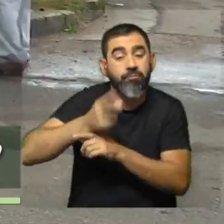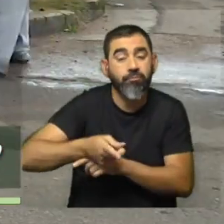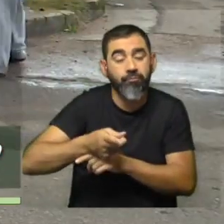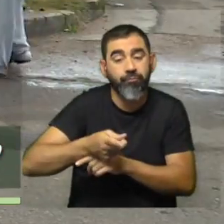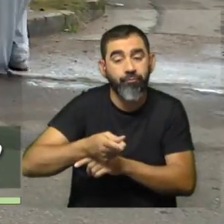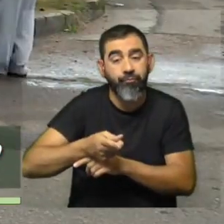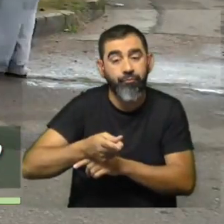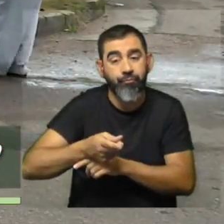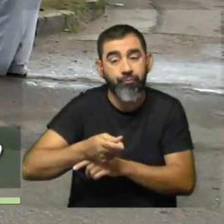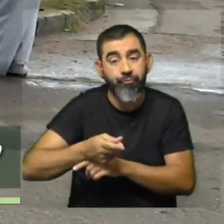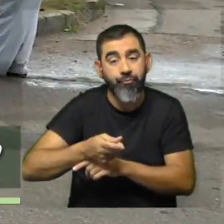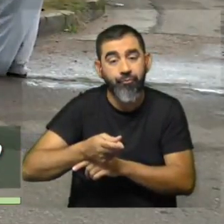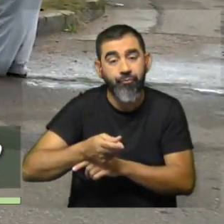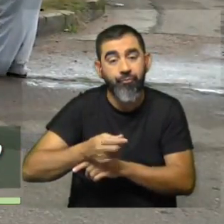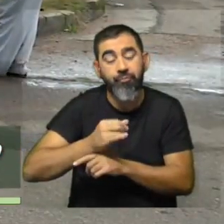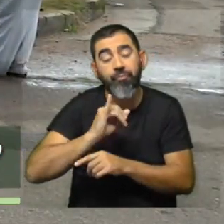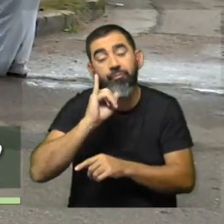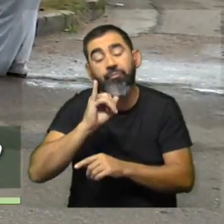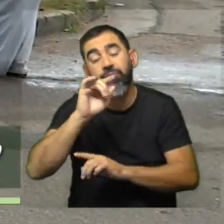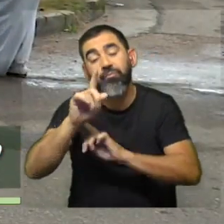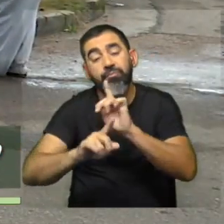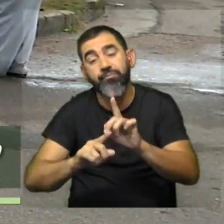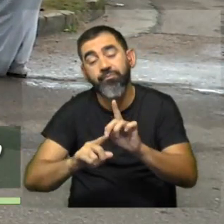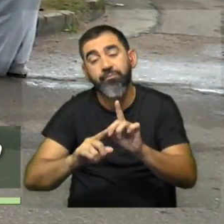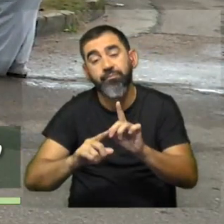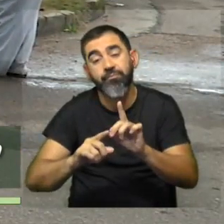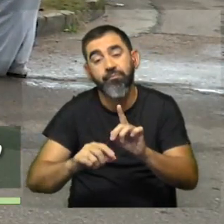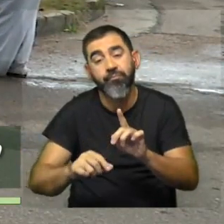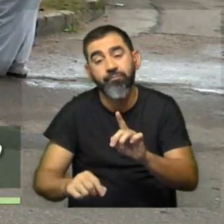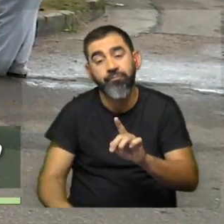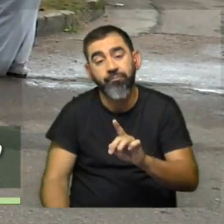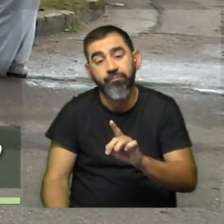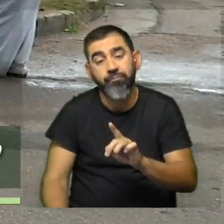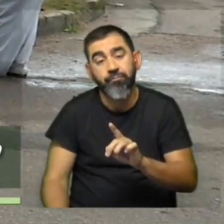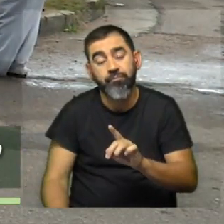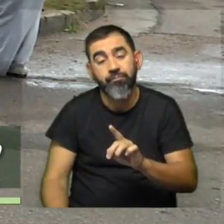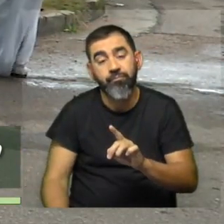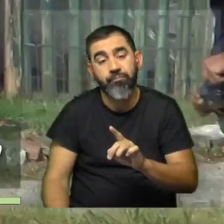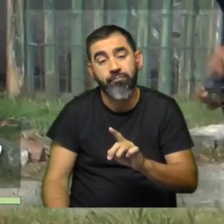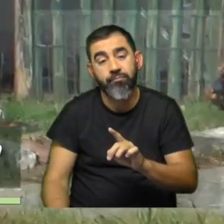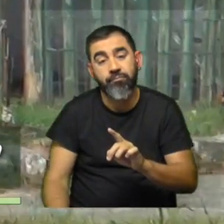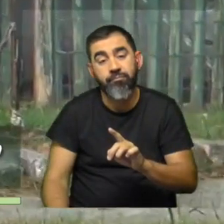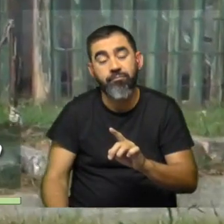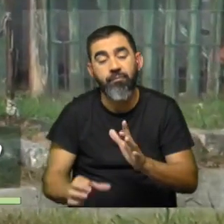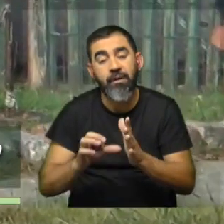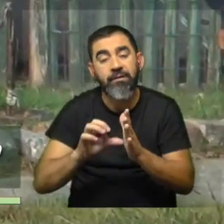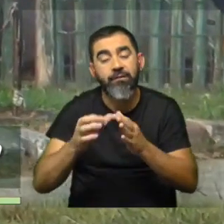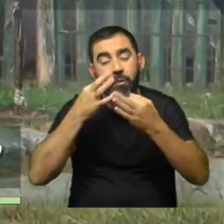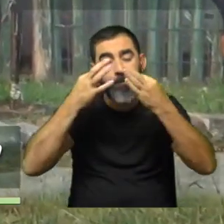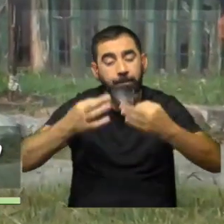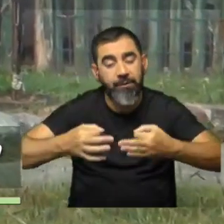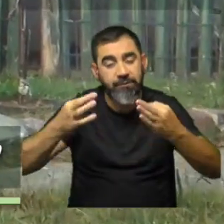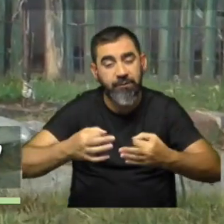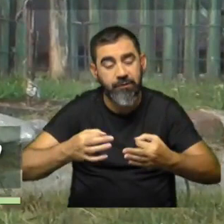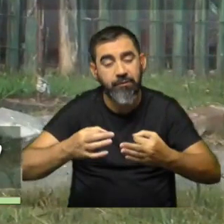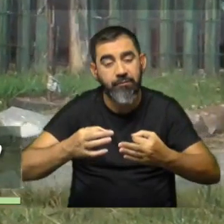hacer alguna, no digo atención especial, si se va a brindar alguna atención especial en cuanto a